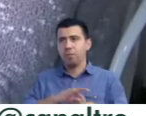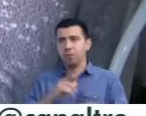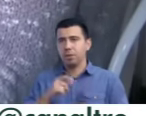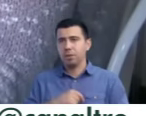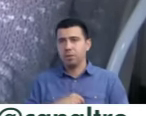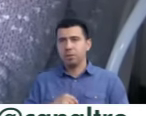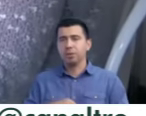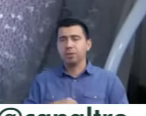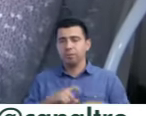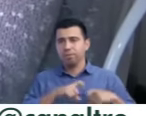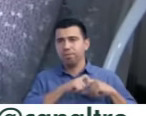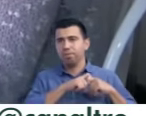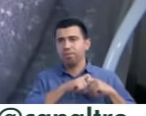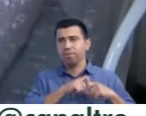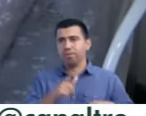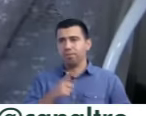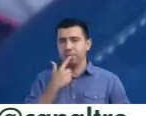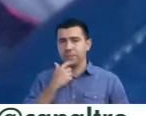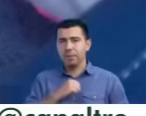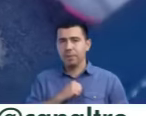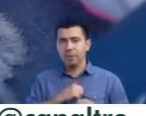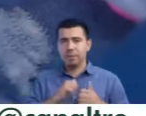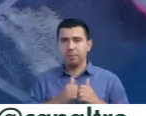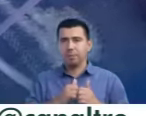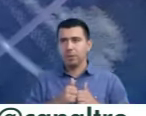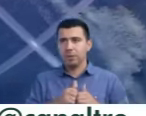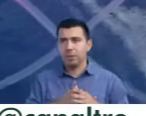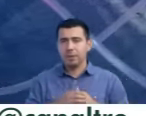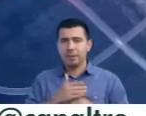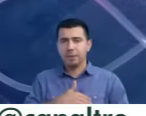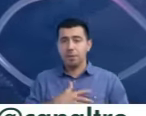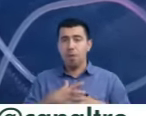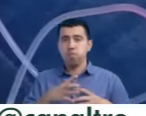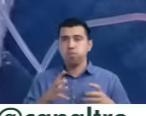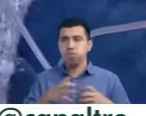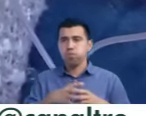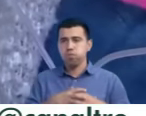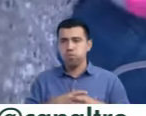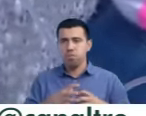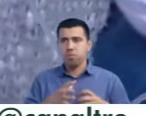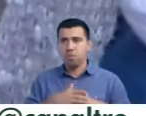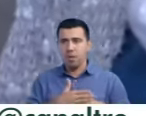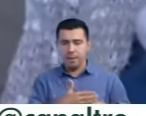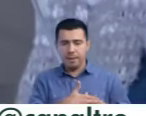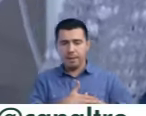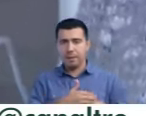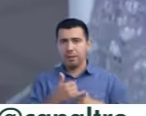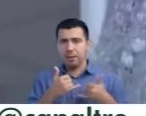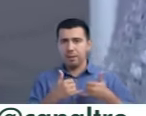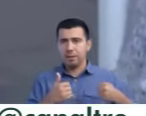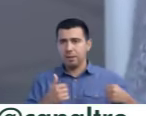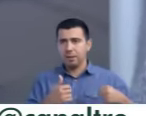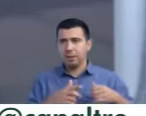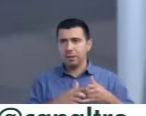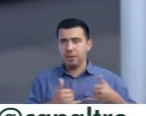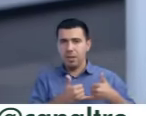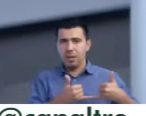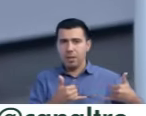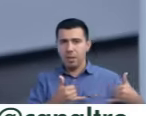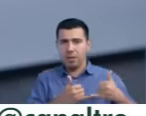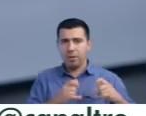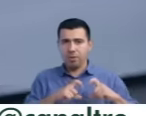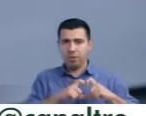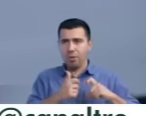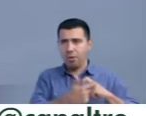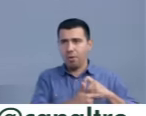es tratada de una miocardiopatía dilatada una inflamación del ventrículo izquierdo tiene como su única alternativa para